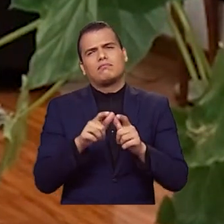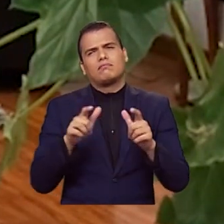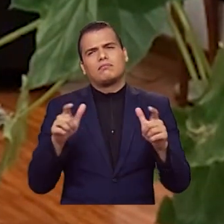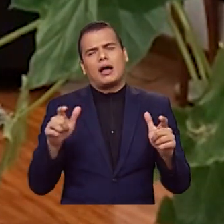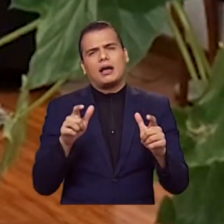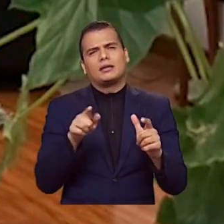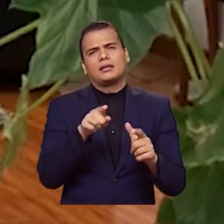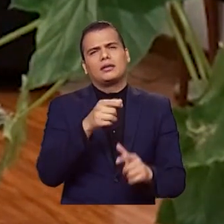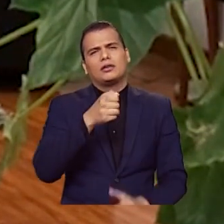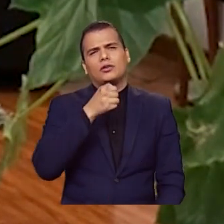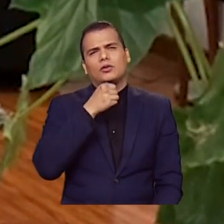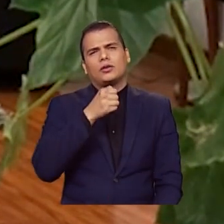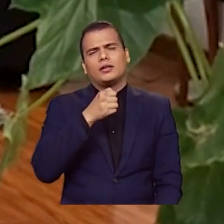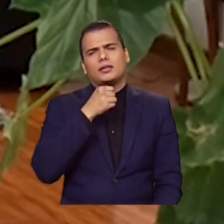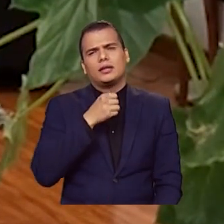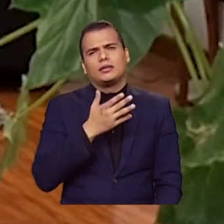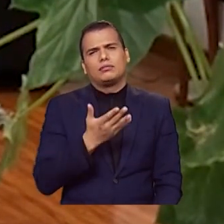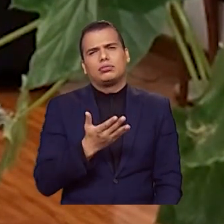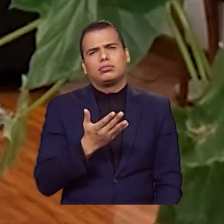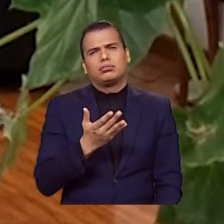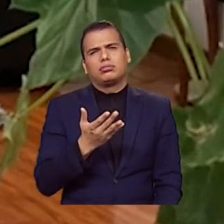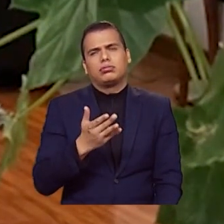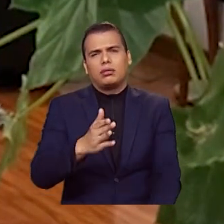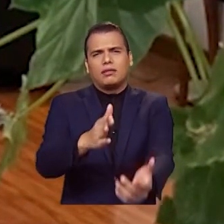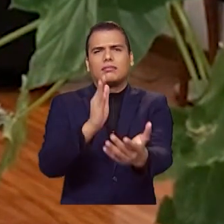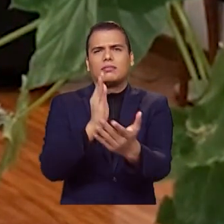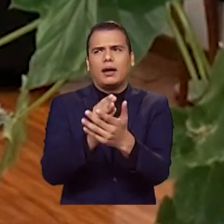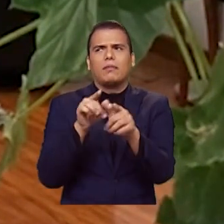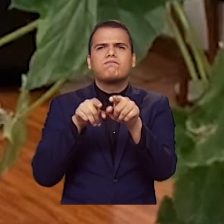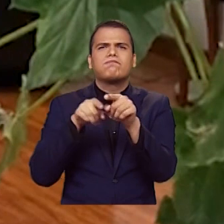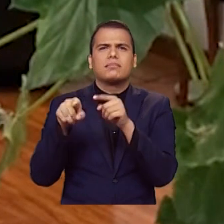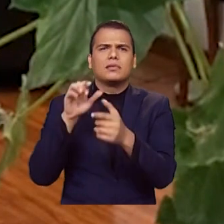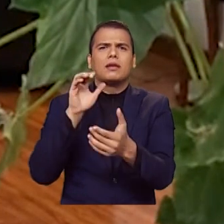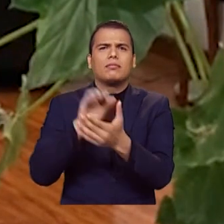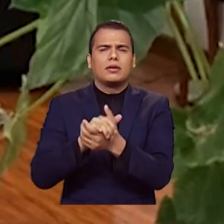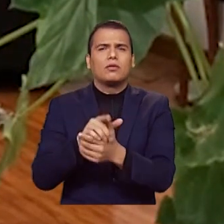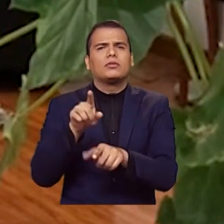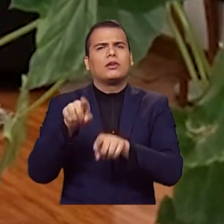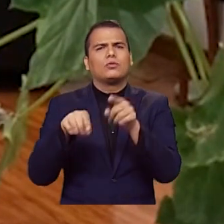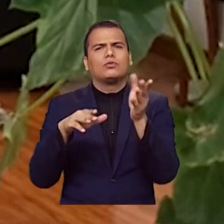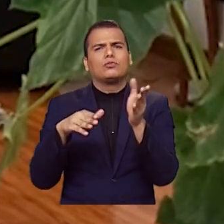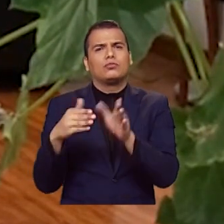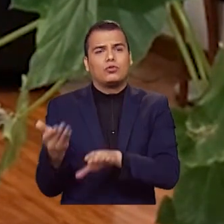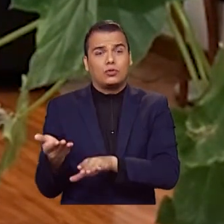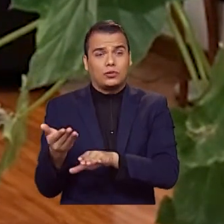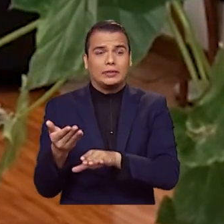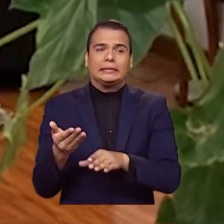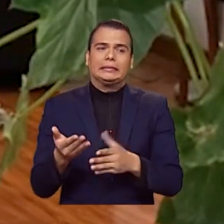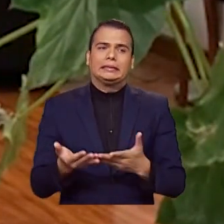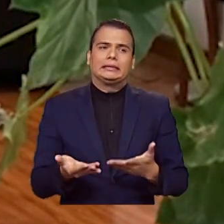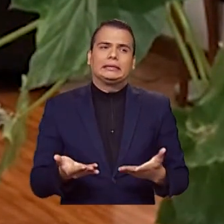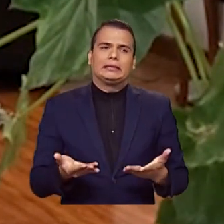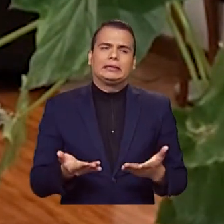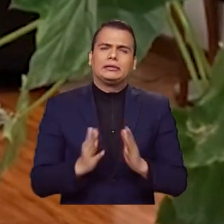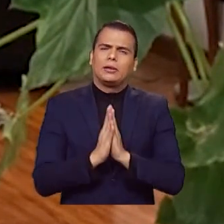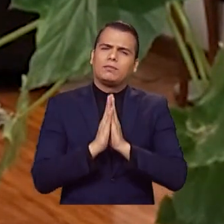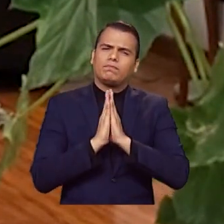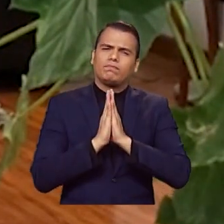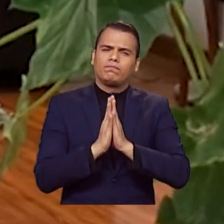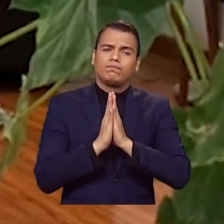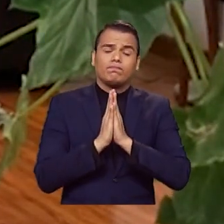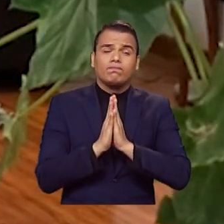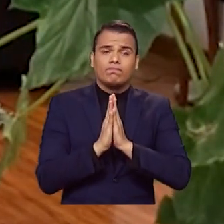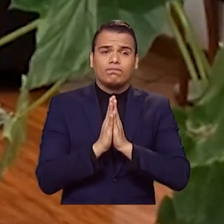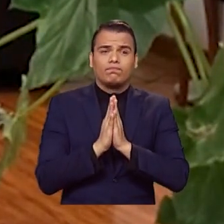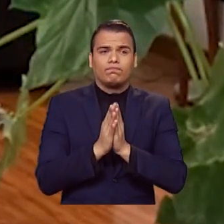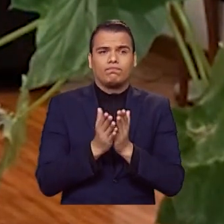gente muerta, de tantos amigos que ya se marcharon. Por favor, para